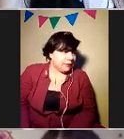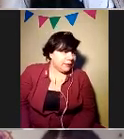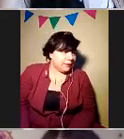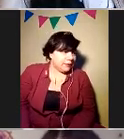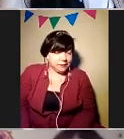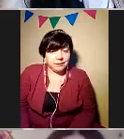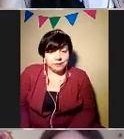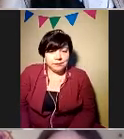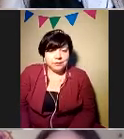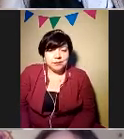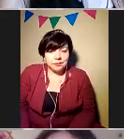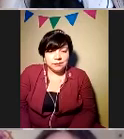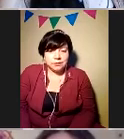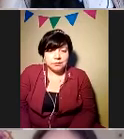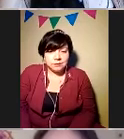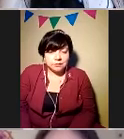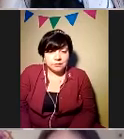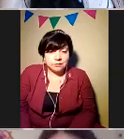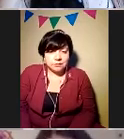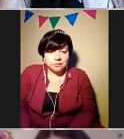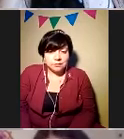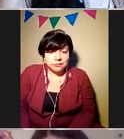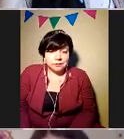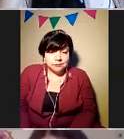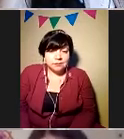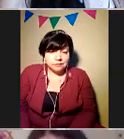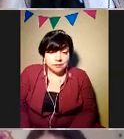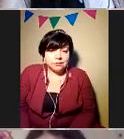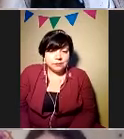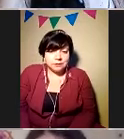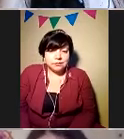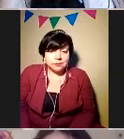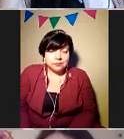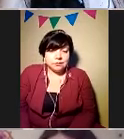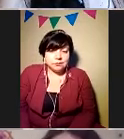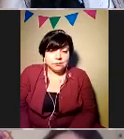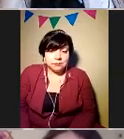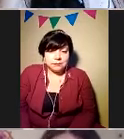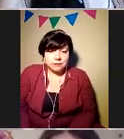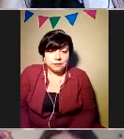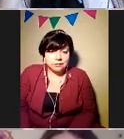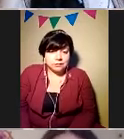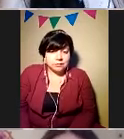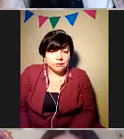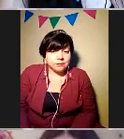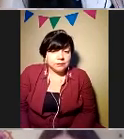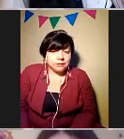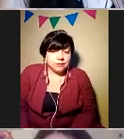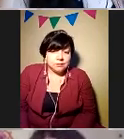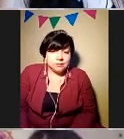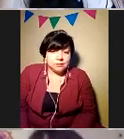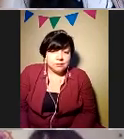Es como los sellos que vienen. Bueno, también Patagonia, prenda de ropa de ellos y se te rompe o se te echa a perder, igual tú la puedes llevar a la tienda y